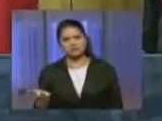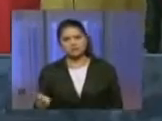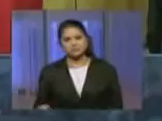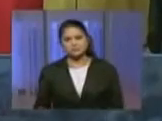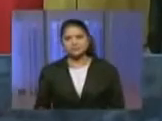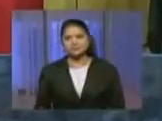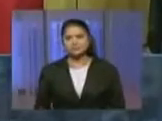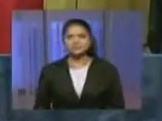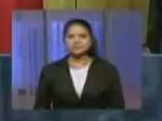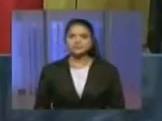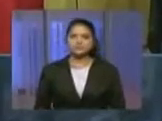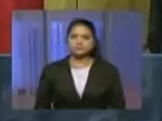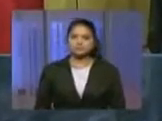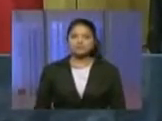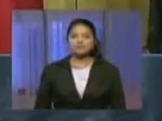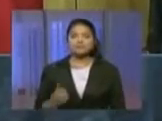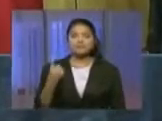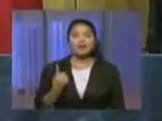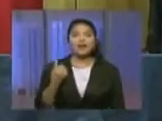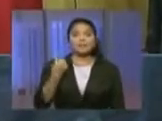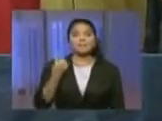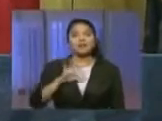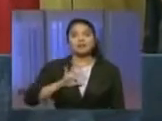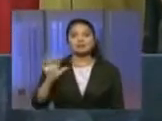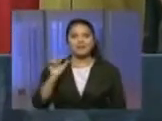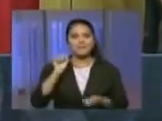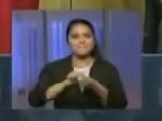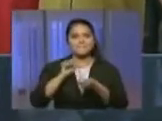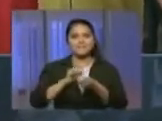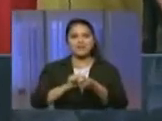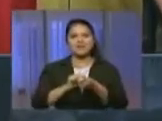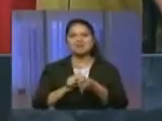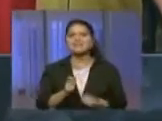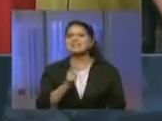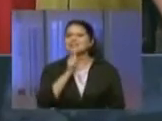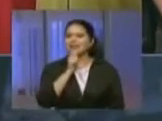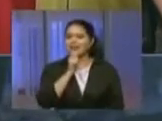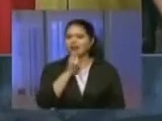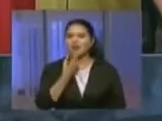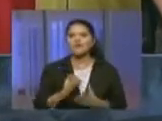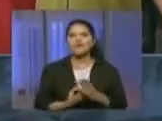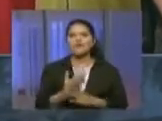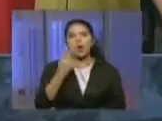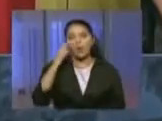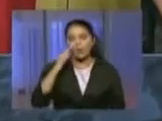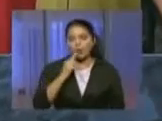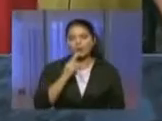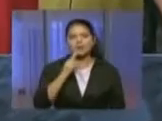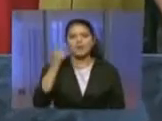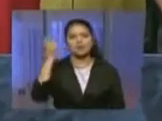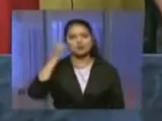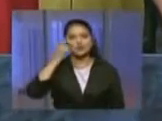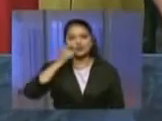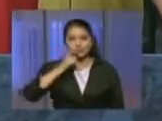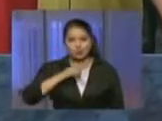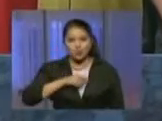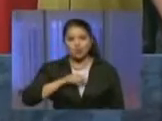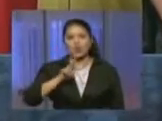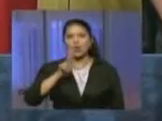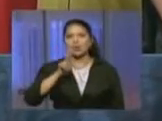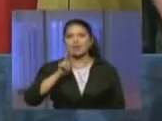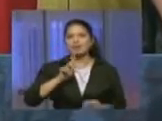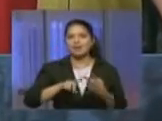basta Ya la primera piedra la colocaron los padres fundadores Bolívar sucre urdaneta